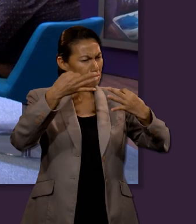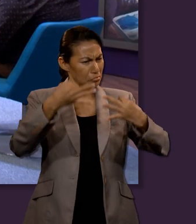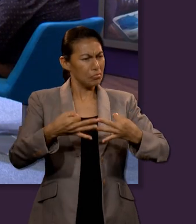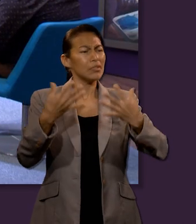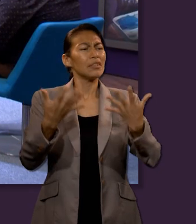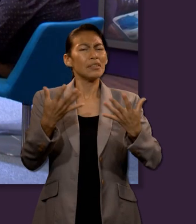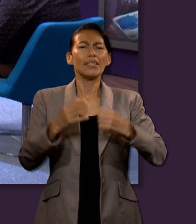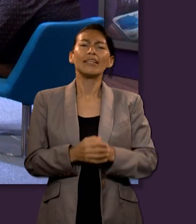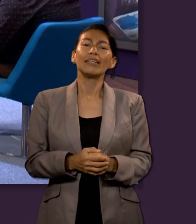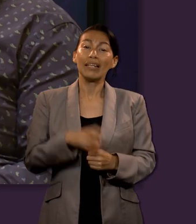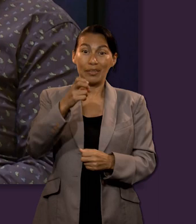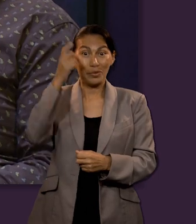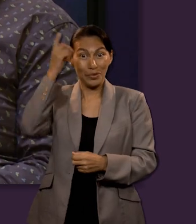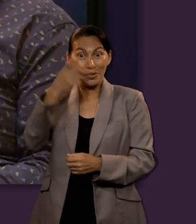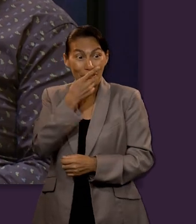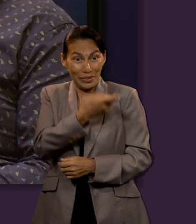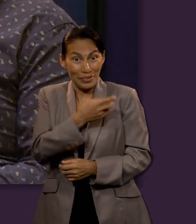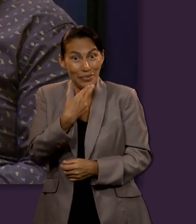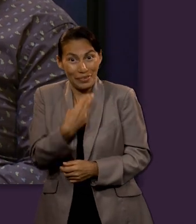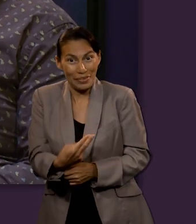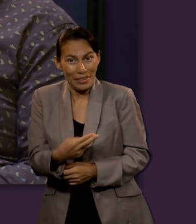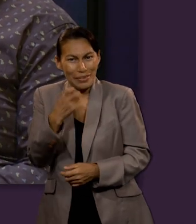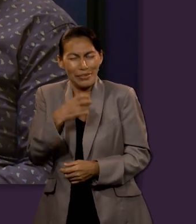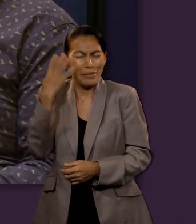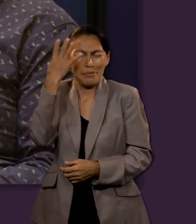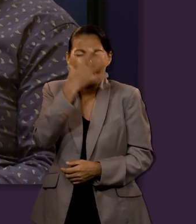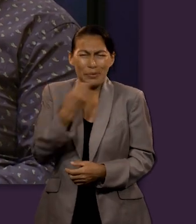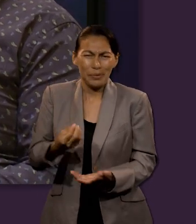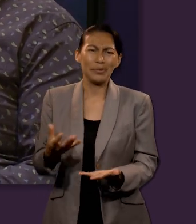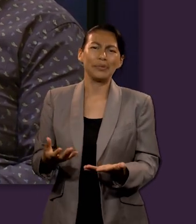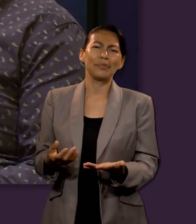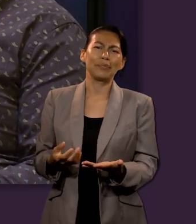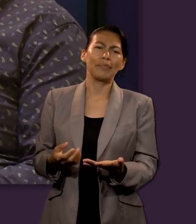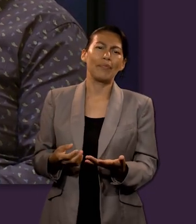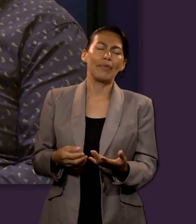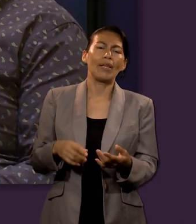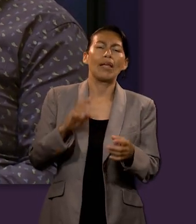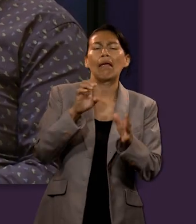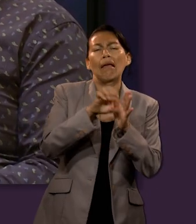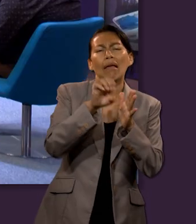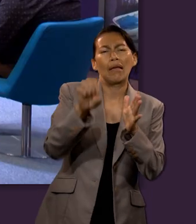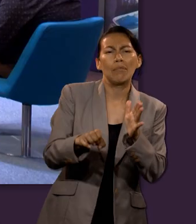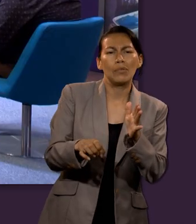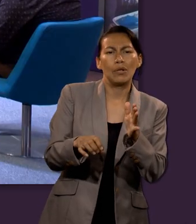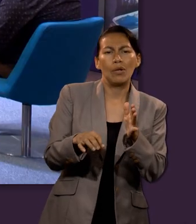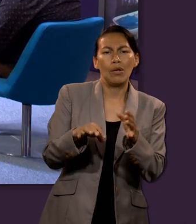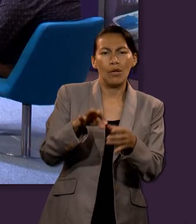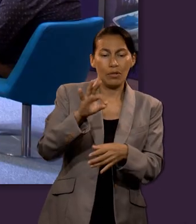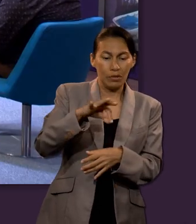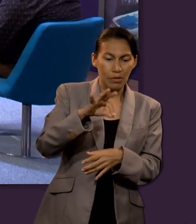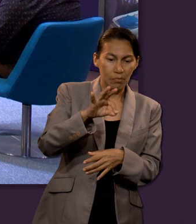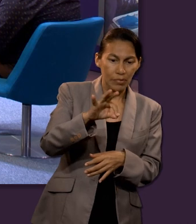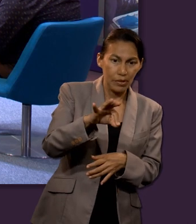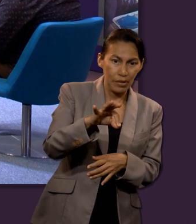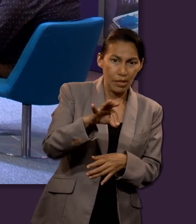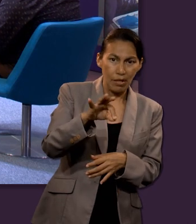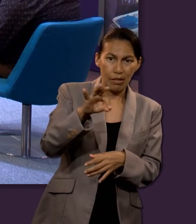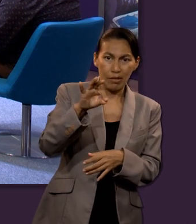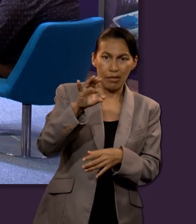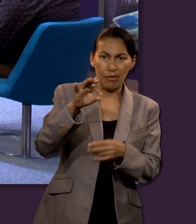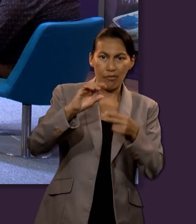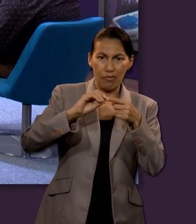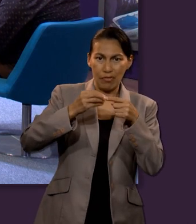si nuestro camino es el correcto no hay una ilustración de la diferencia entre germinar un roble y un